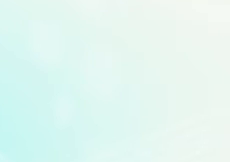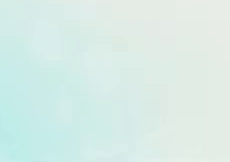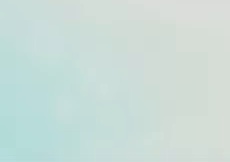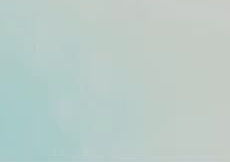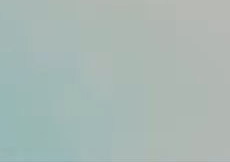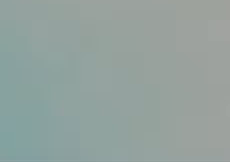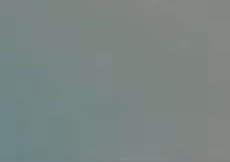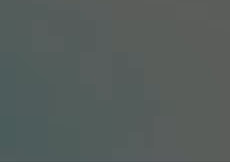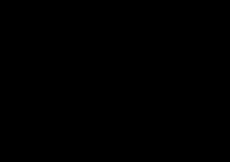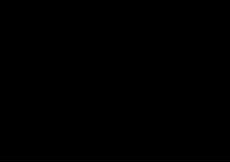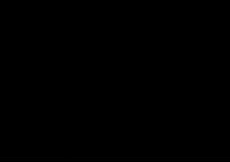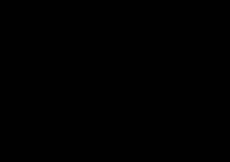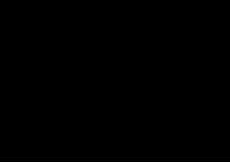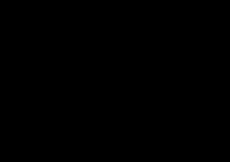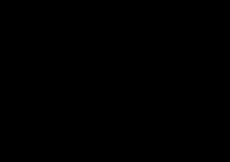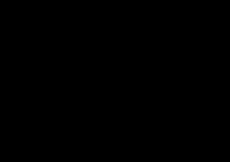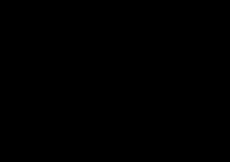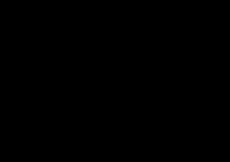Muy buenas noches a todos.